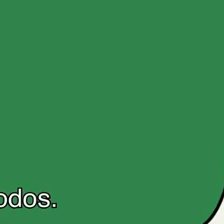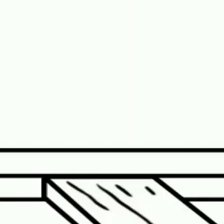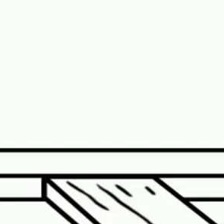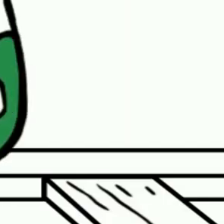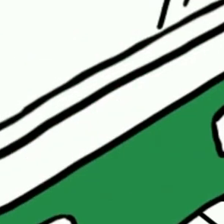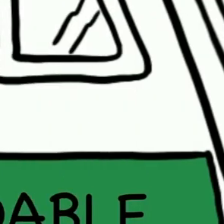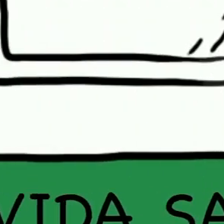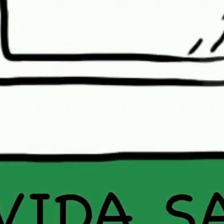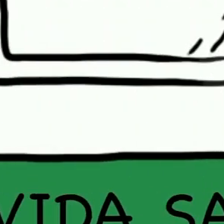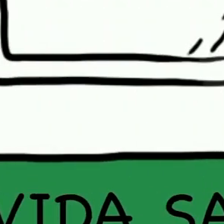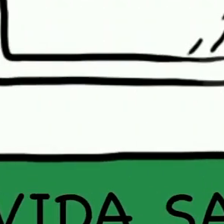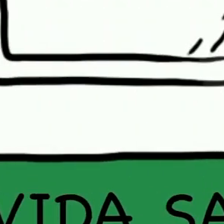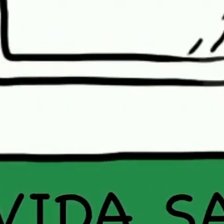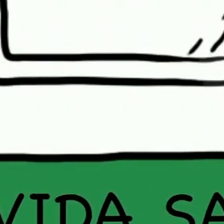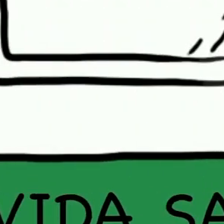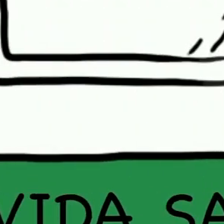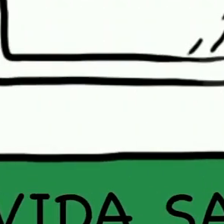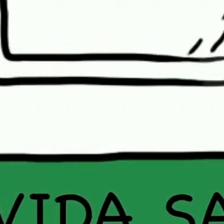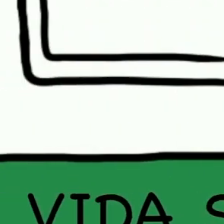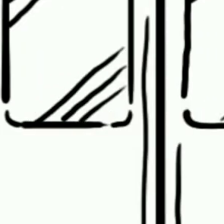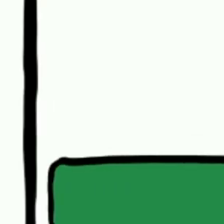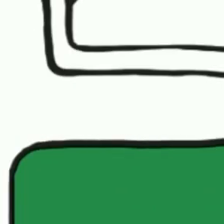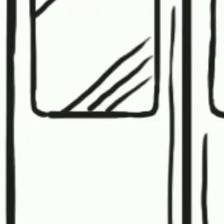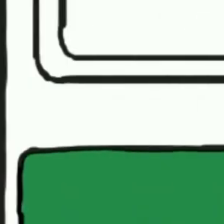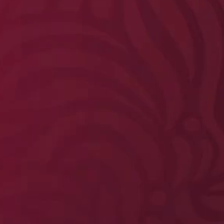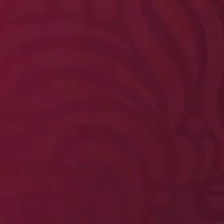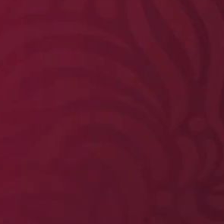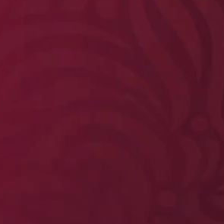y todos. ¡Alimentemos nuestra vida!